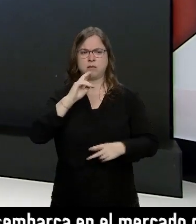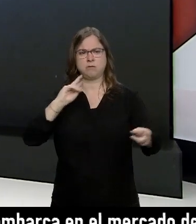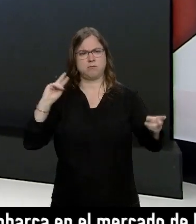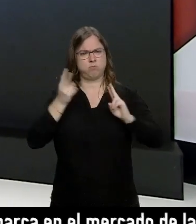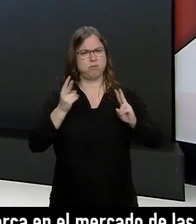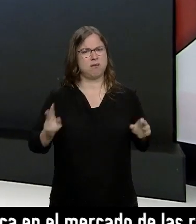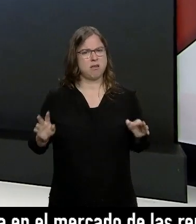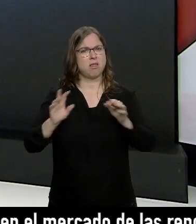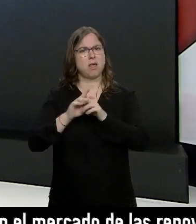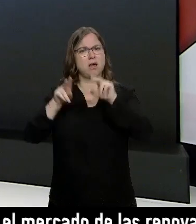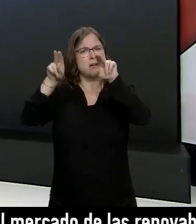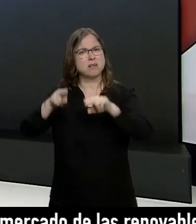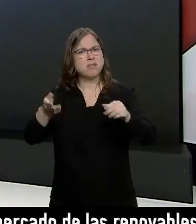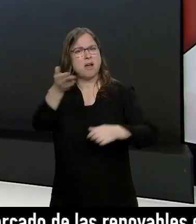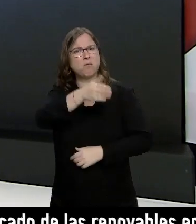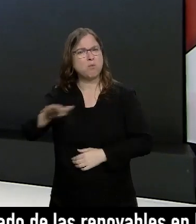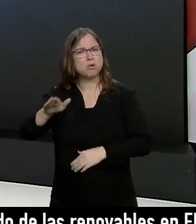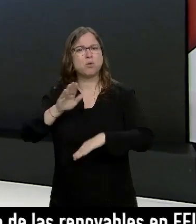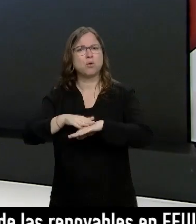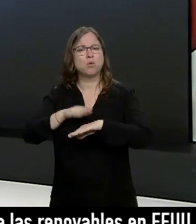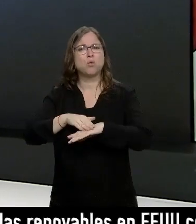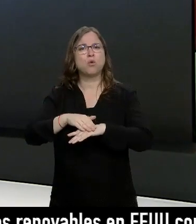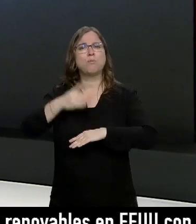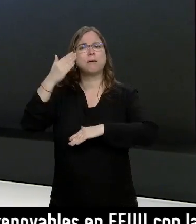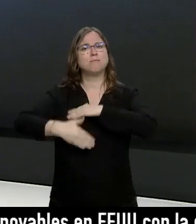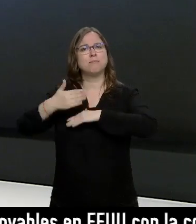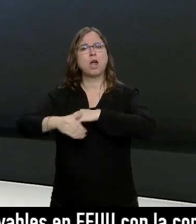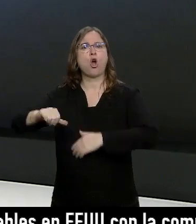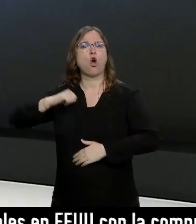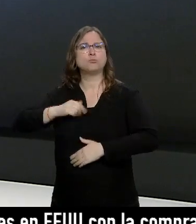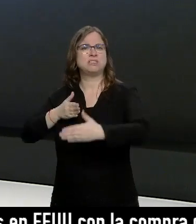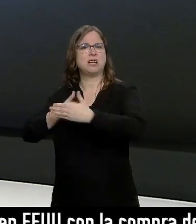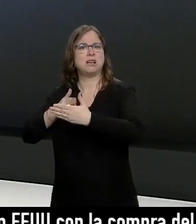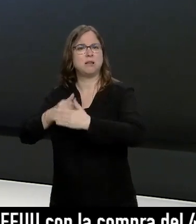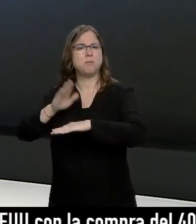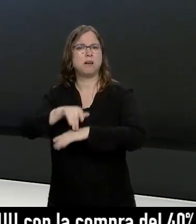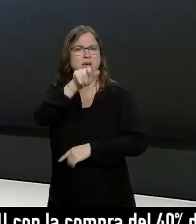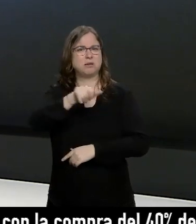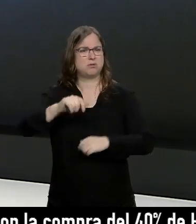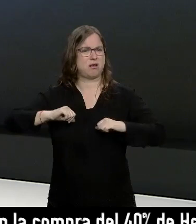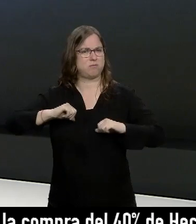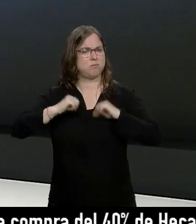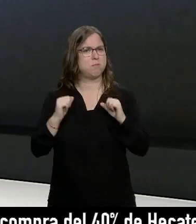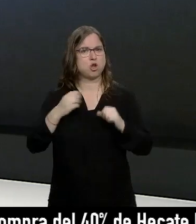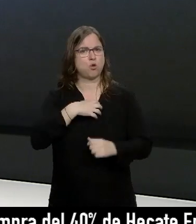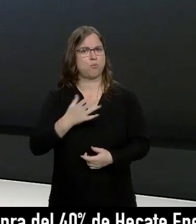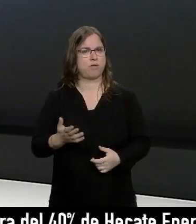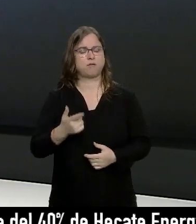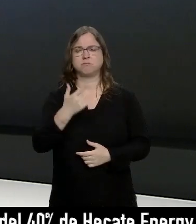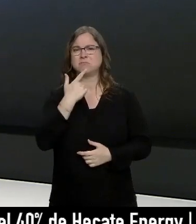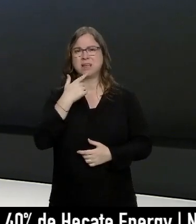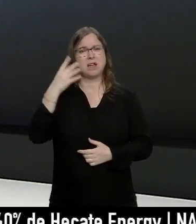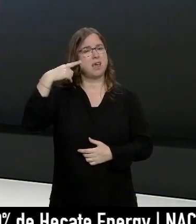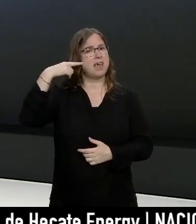muertes en las residencias de mayores con la decisión de limitar la entrada en los hospitales de los internos de esos centros. Igea considera que en